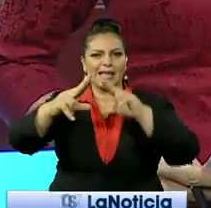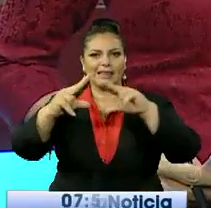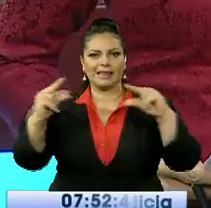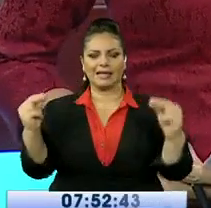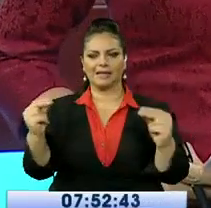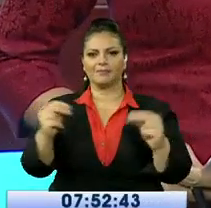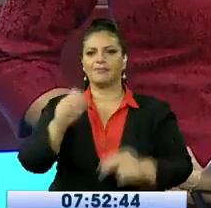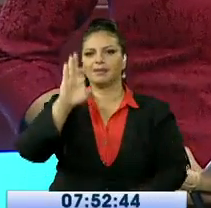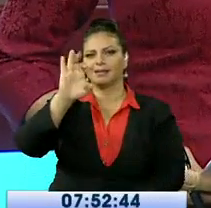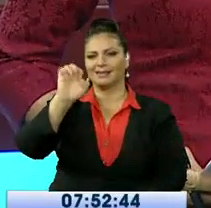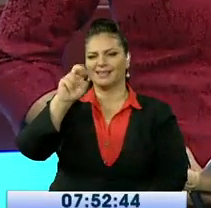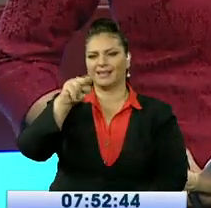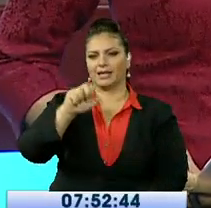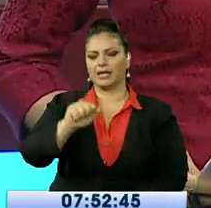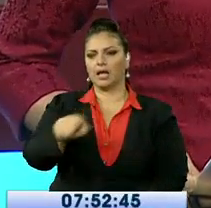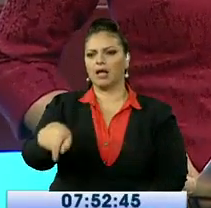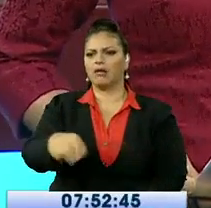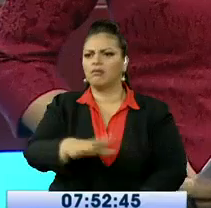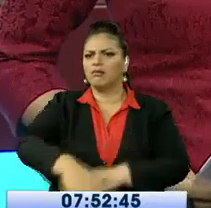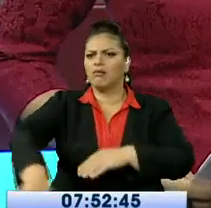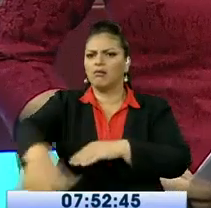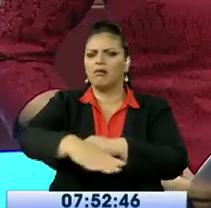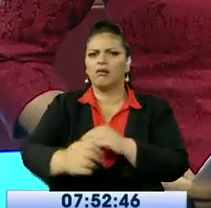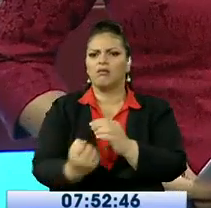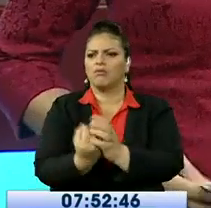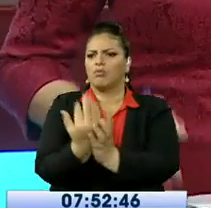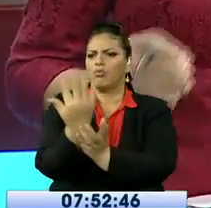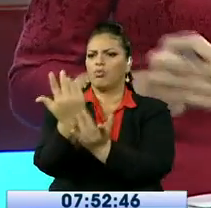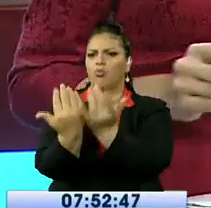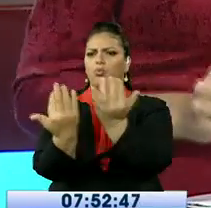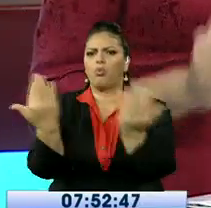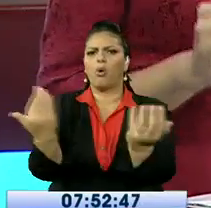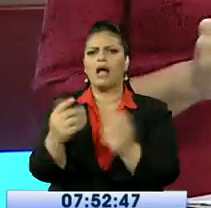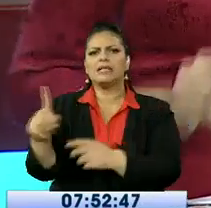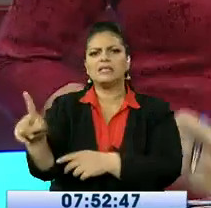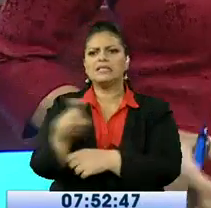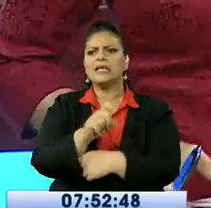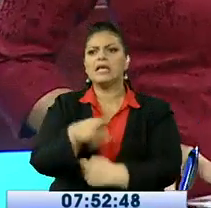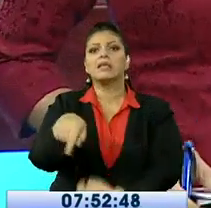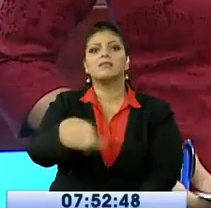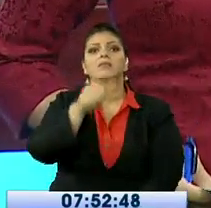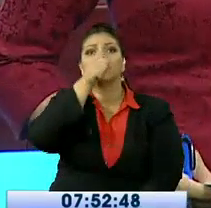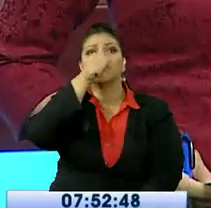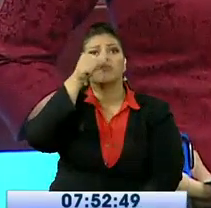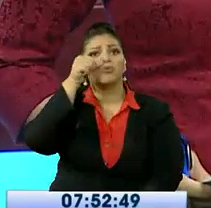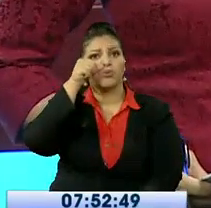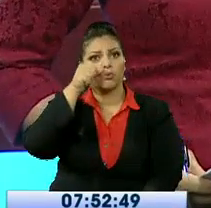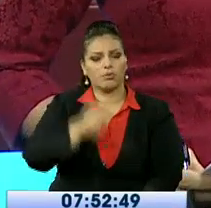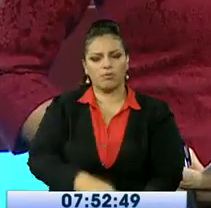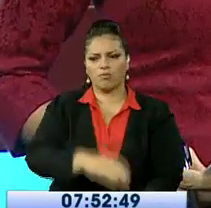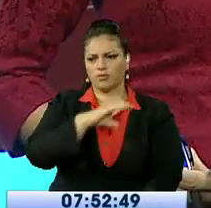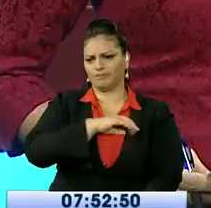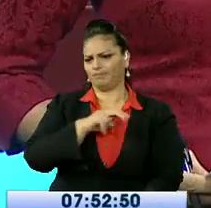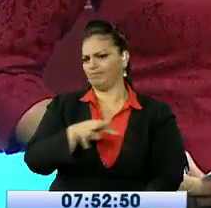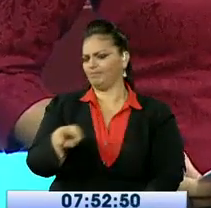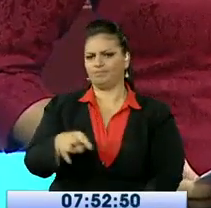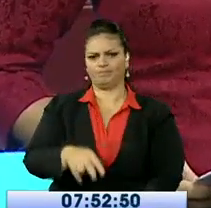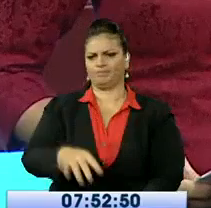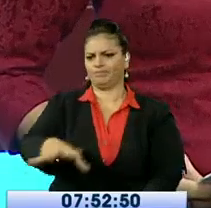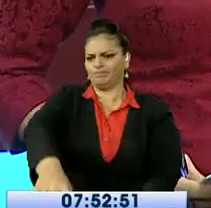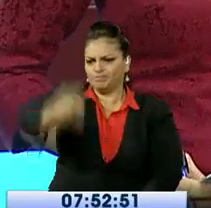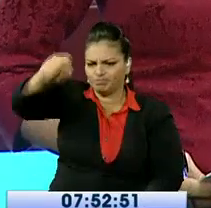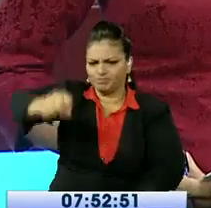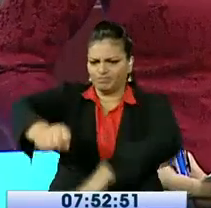de Napo. Los arbustos fueron arrancados de raíz e incinerados en el mismo lugar. De momento, los agentes continúan con la búsqueda